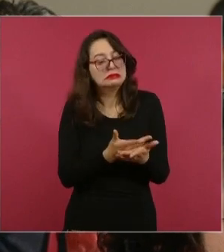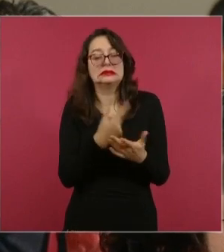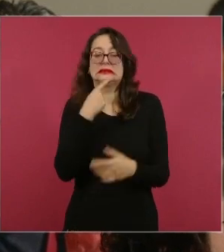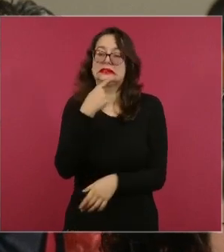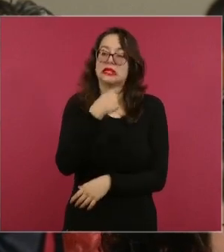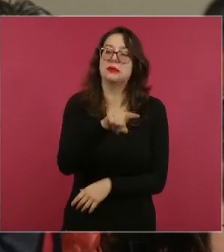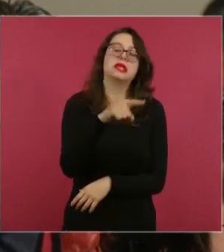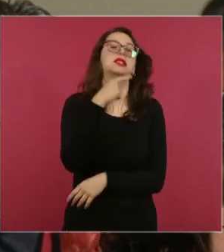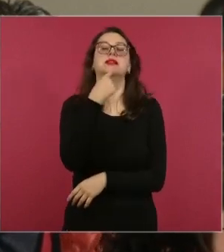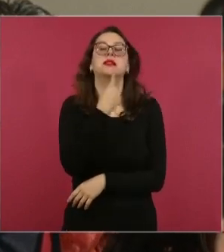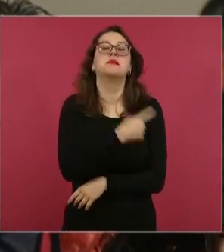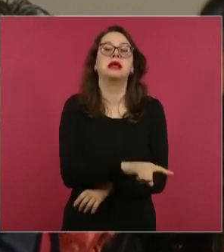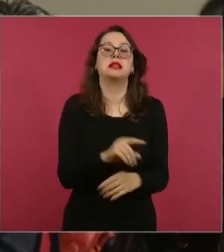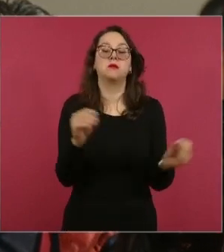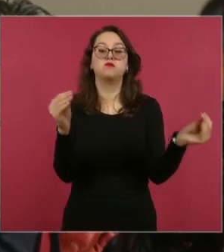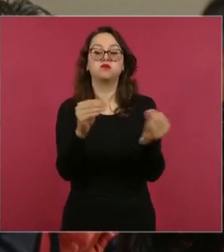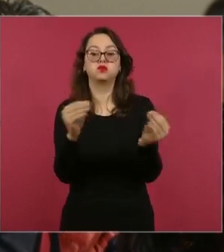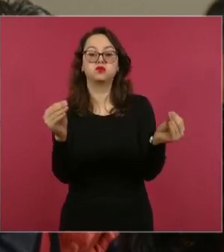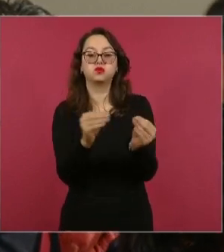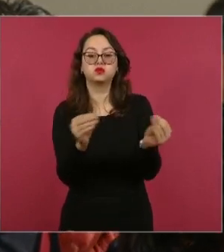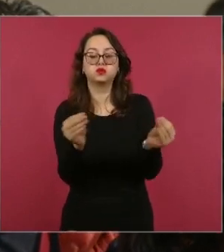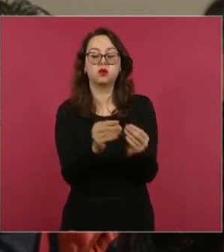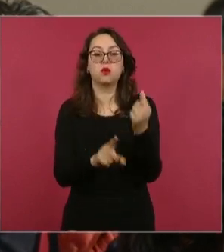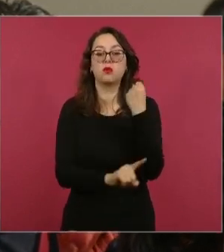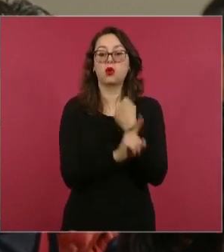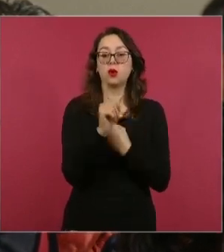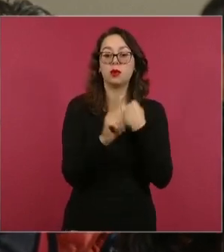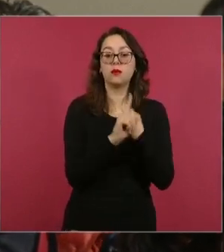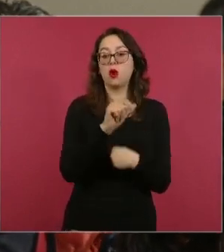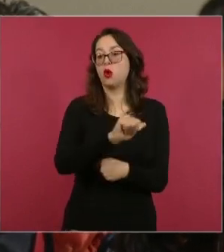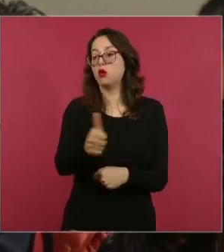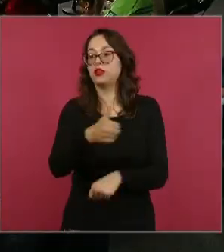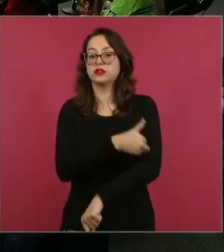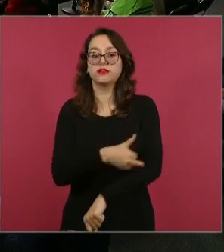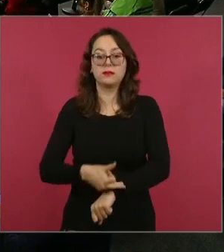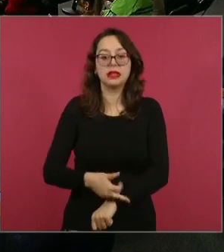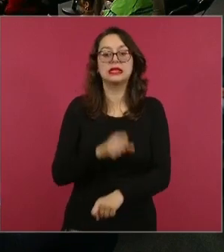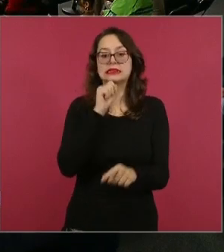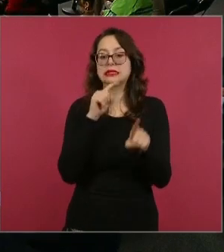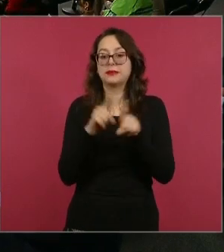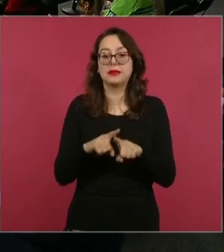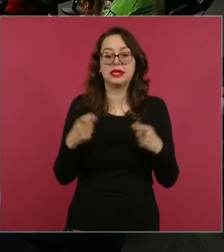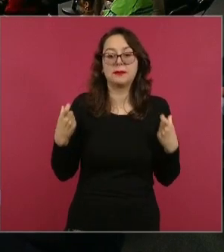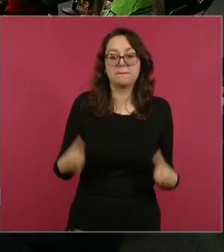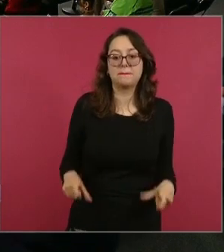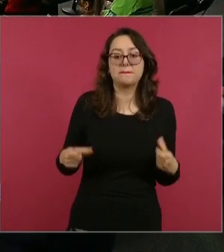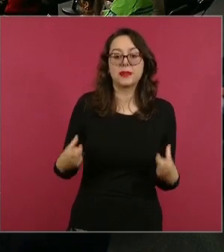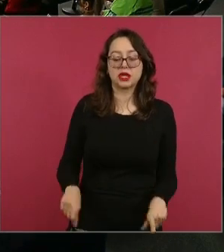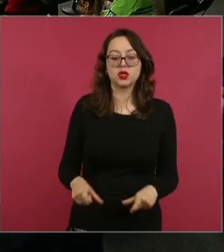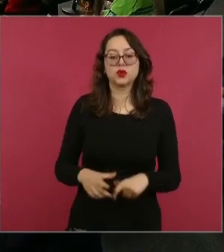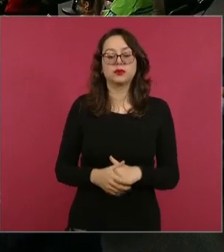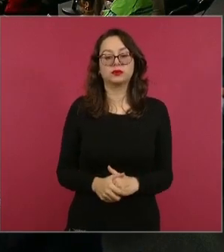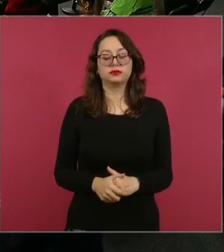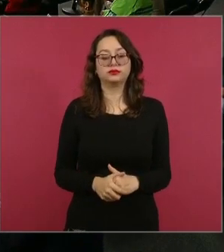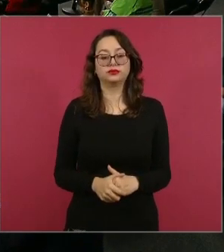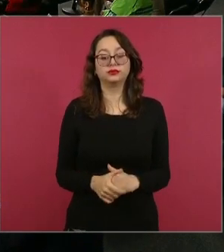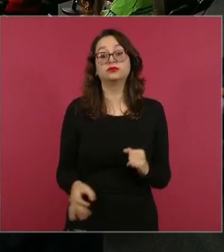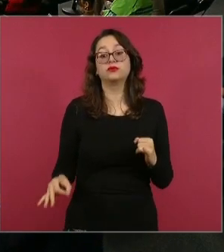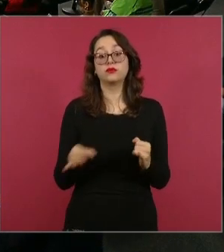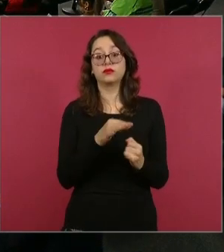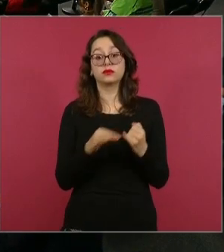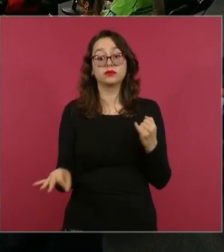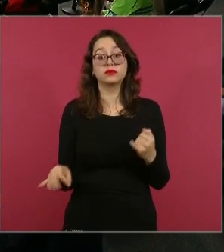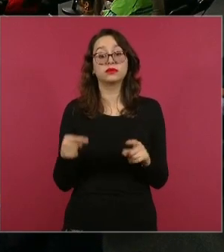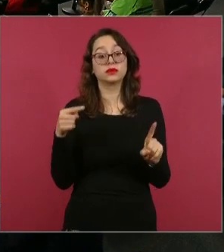demandas con familias millonarias eh finalmente presidente eh eh López